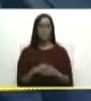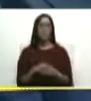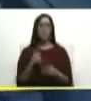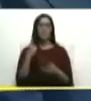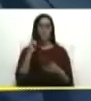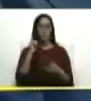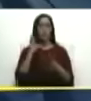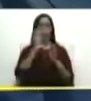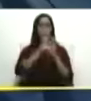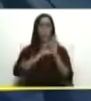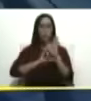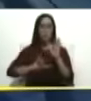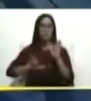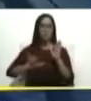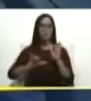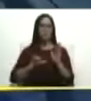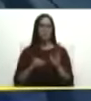constituyente.